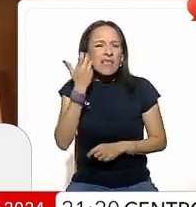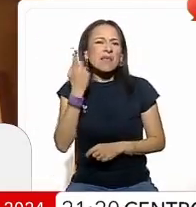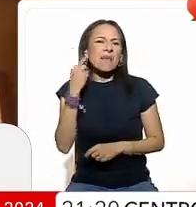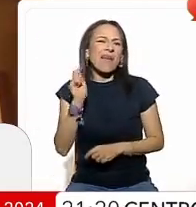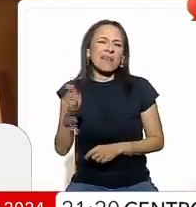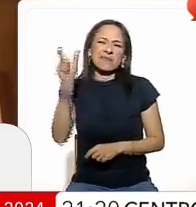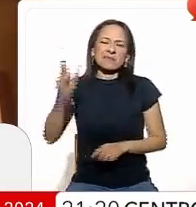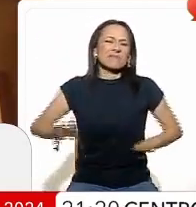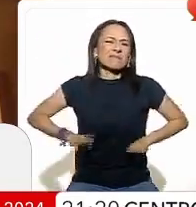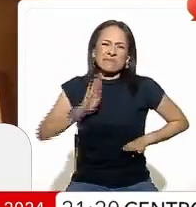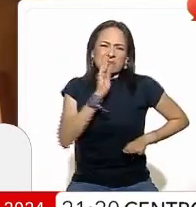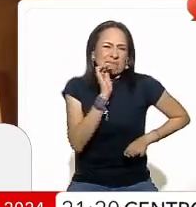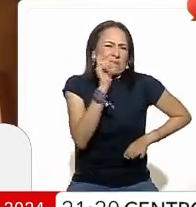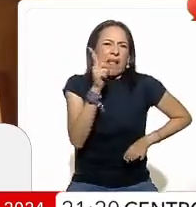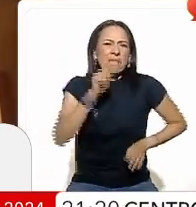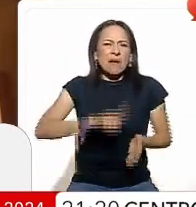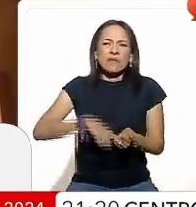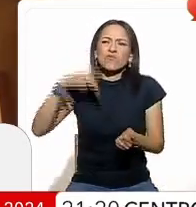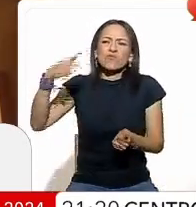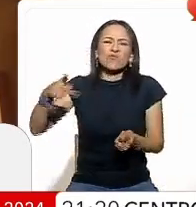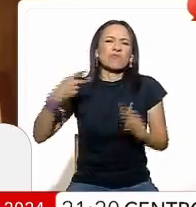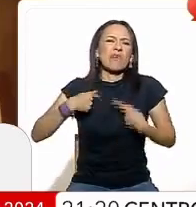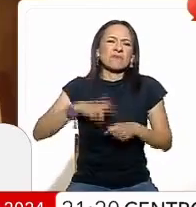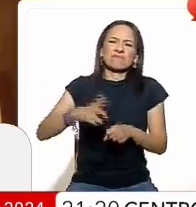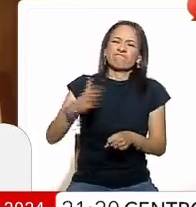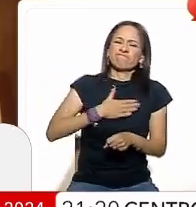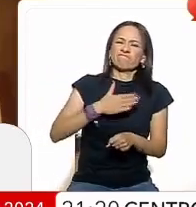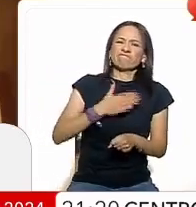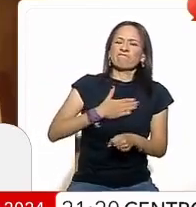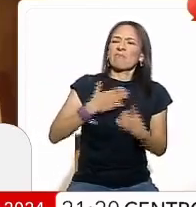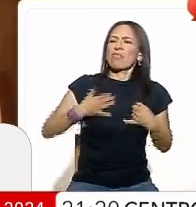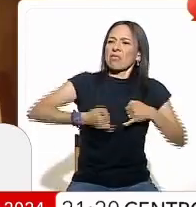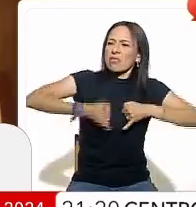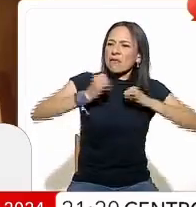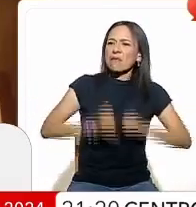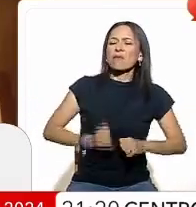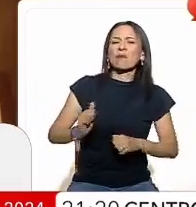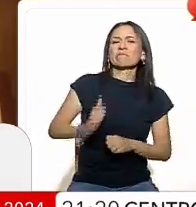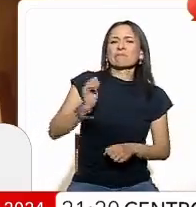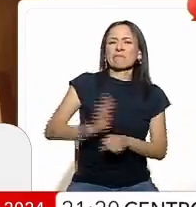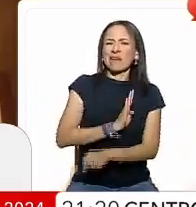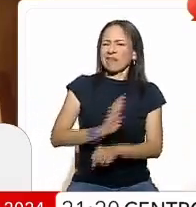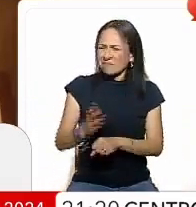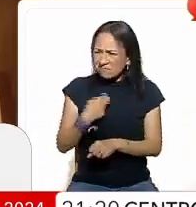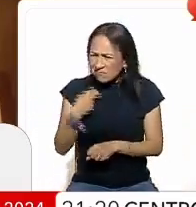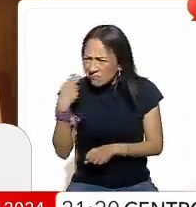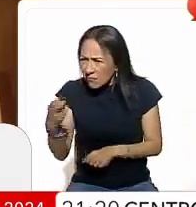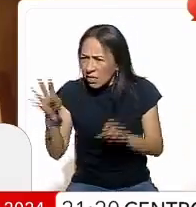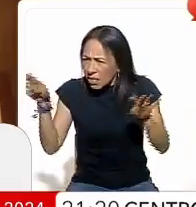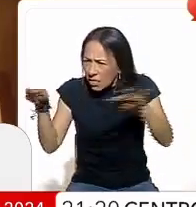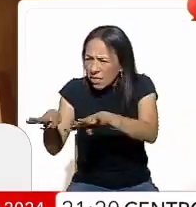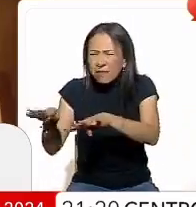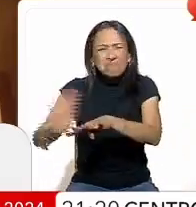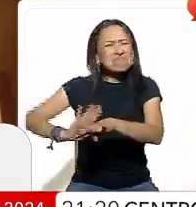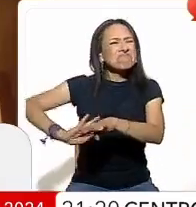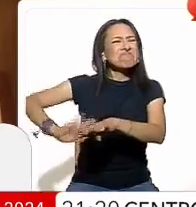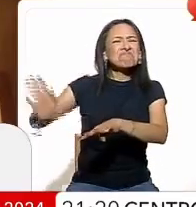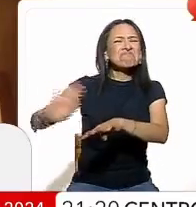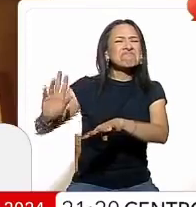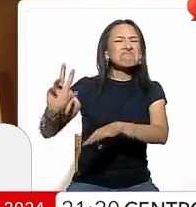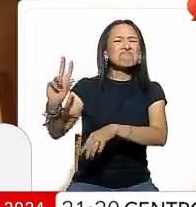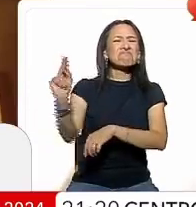beneficio personal mientras el Estado se estanca. De ninguna manera. Vengo aquí a trabajar, lo he dicho,